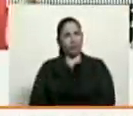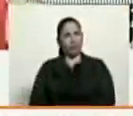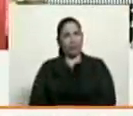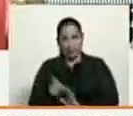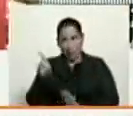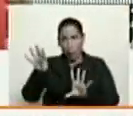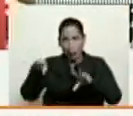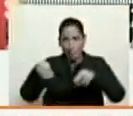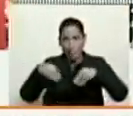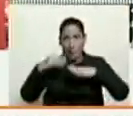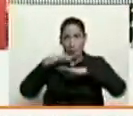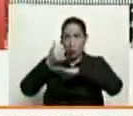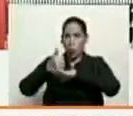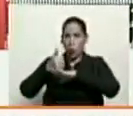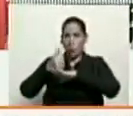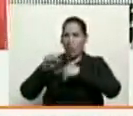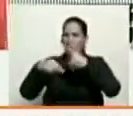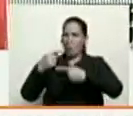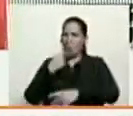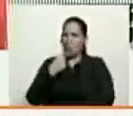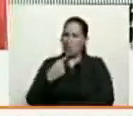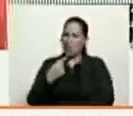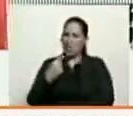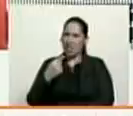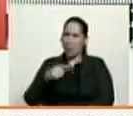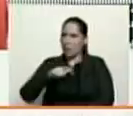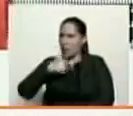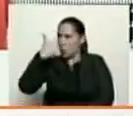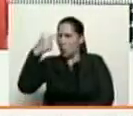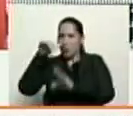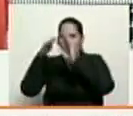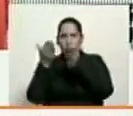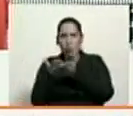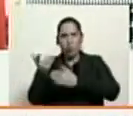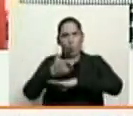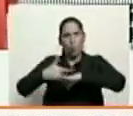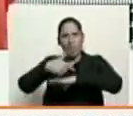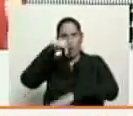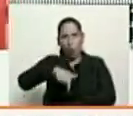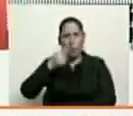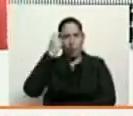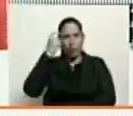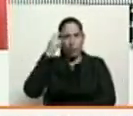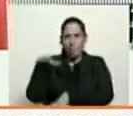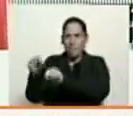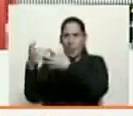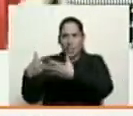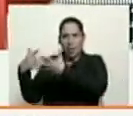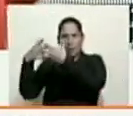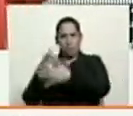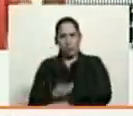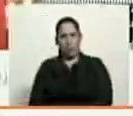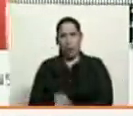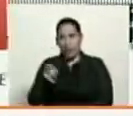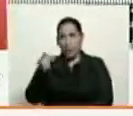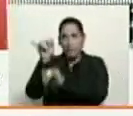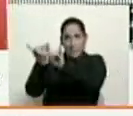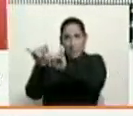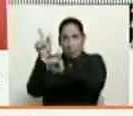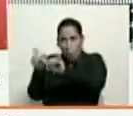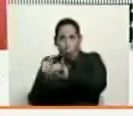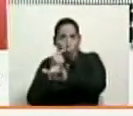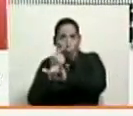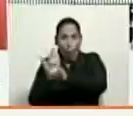admiten y lo designan para acá. Es la vergüenza del mundo quien gobierna hoy en día al imperialismo norteamericano. Ese mismo Elliot